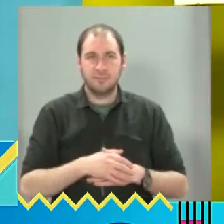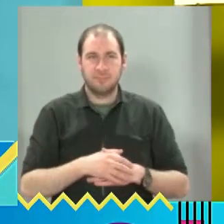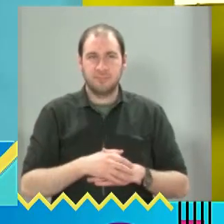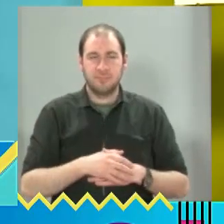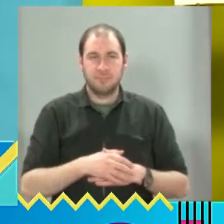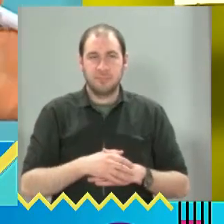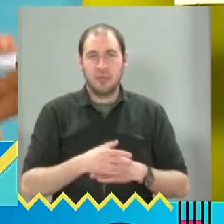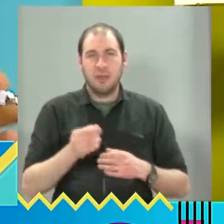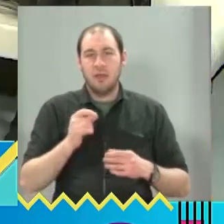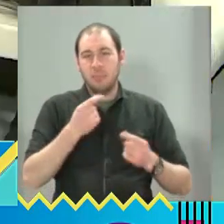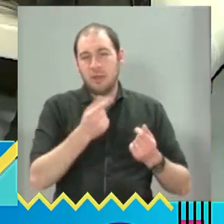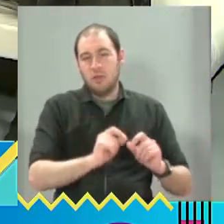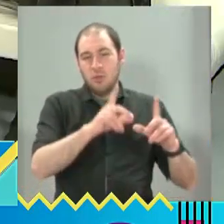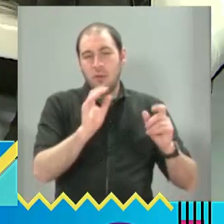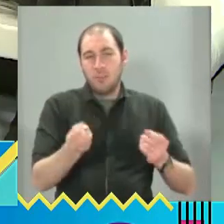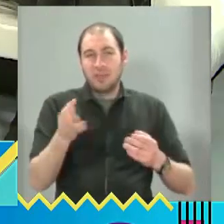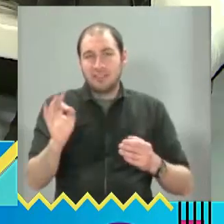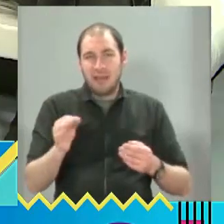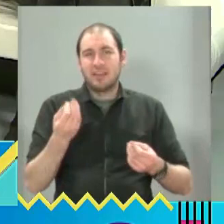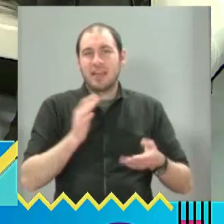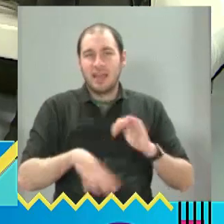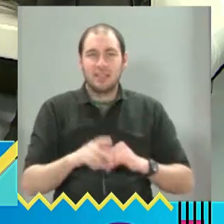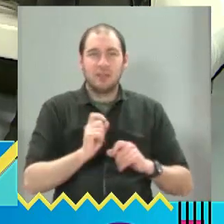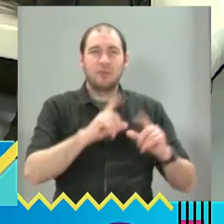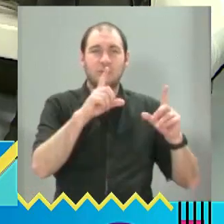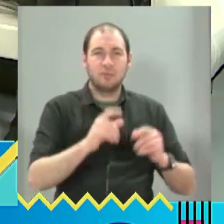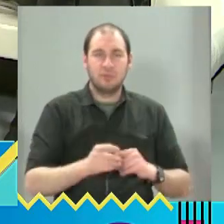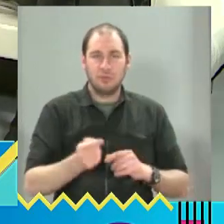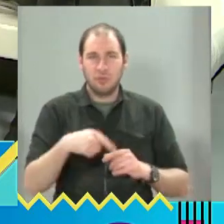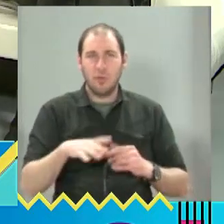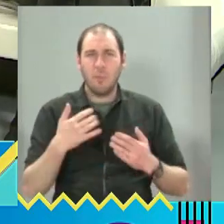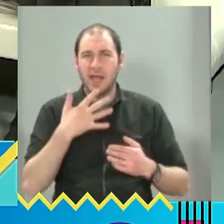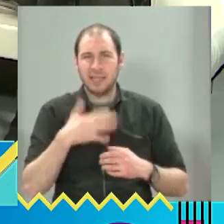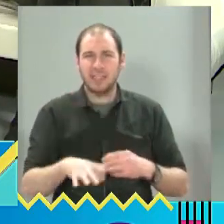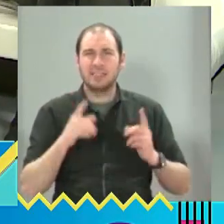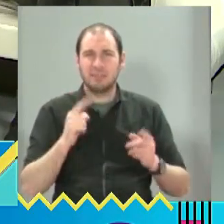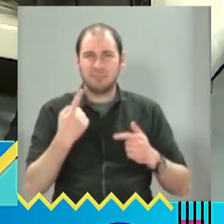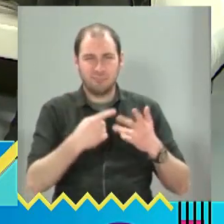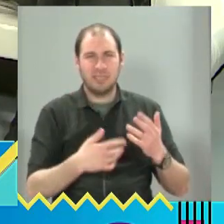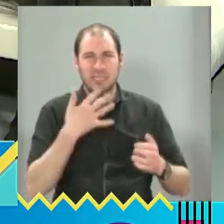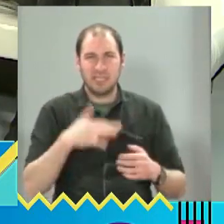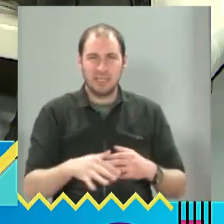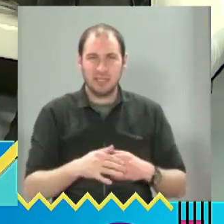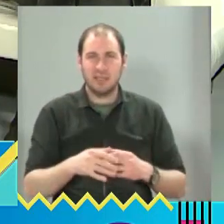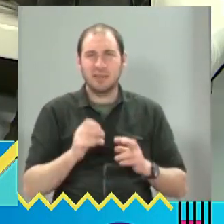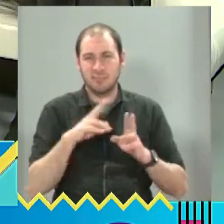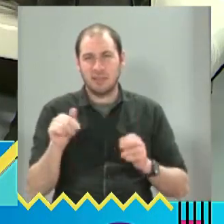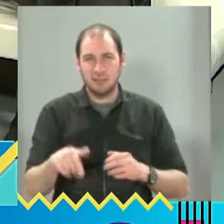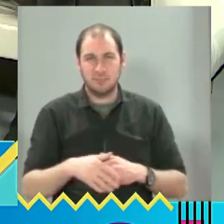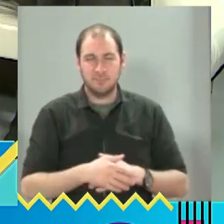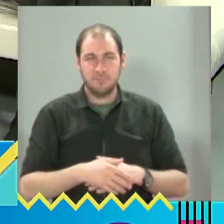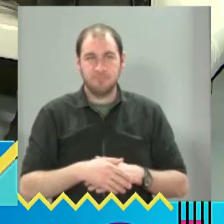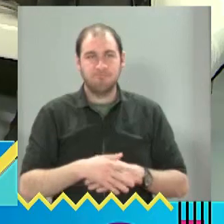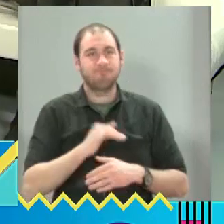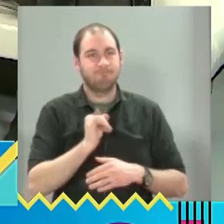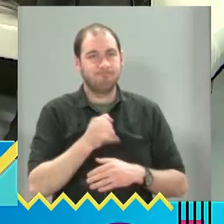Esto de, bueno, subimos los precios porque sabemos qué se va a hacer. Digo, ¿podemos empezar a entender también esas cosas, entendiendo sobre esto?